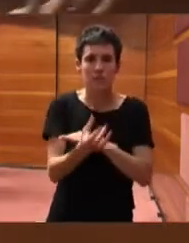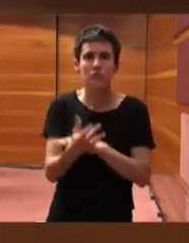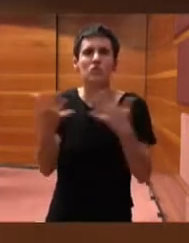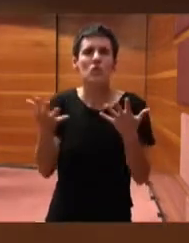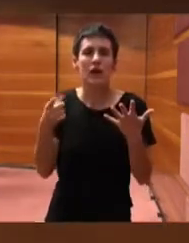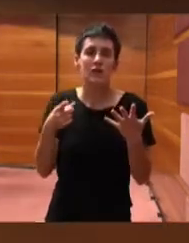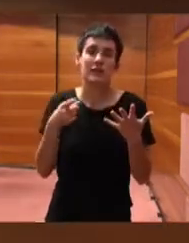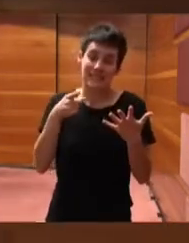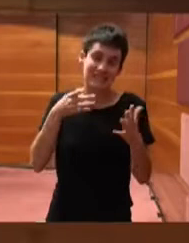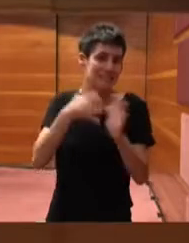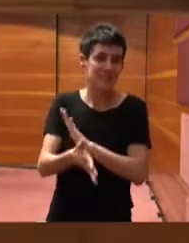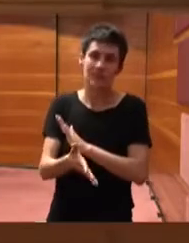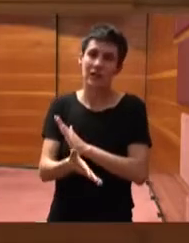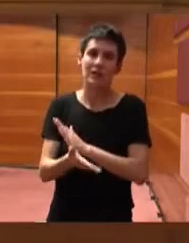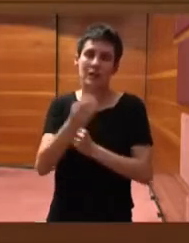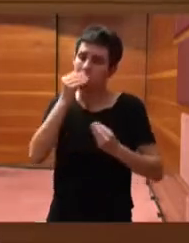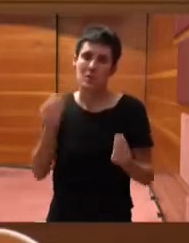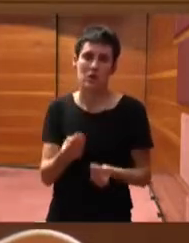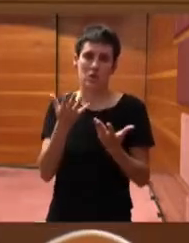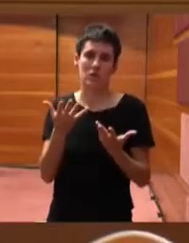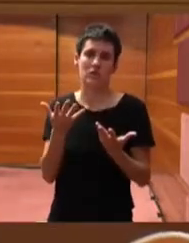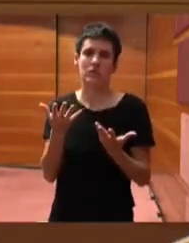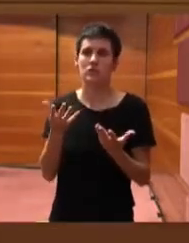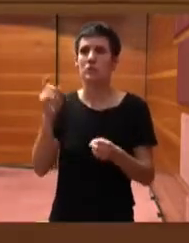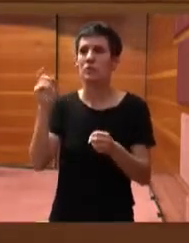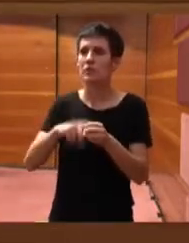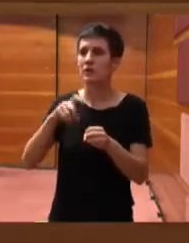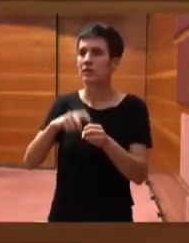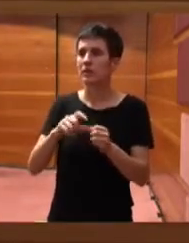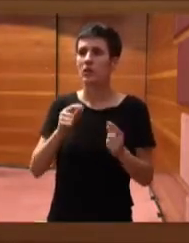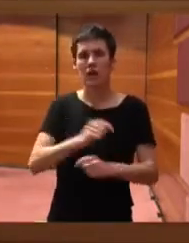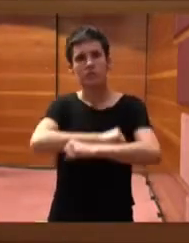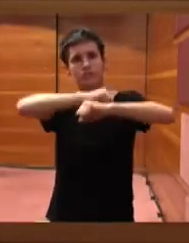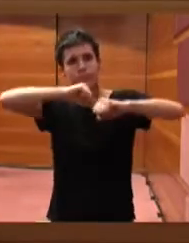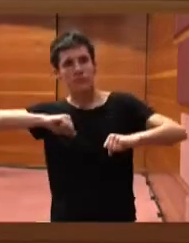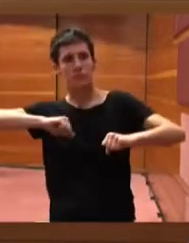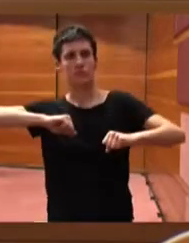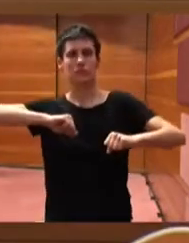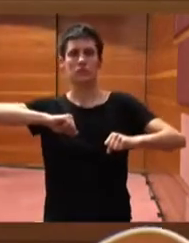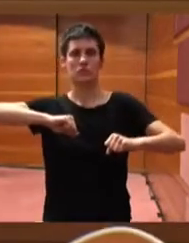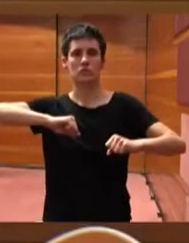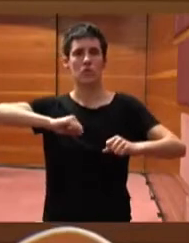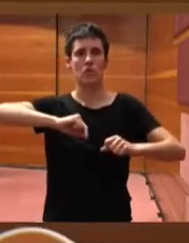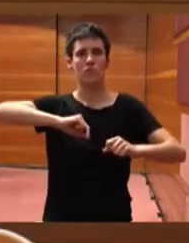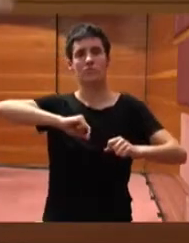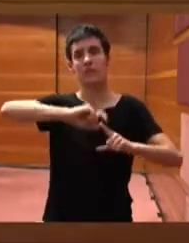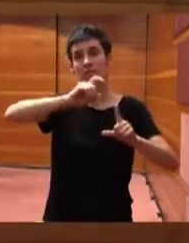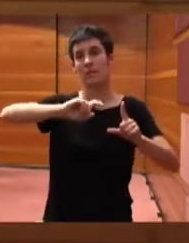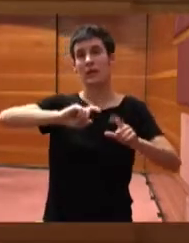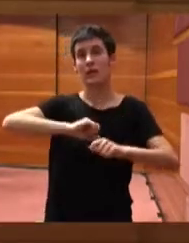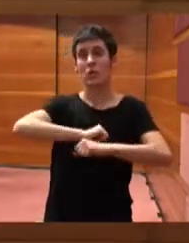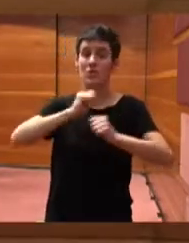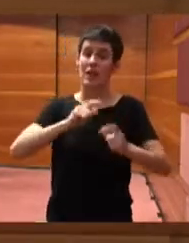política. Con lo cual también la participación tiene un enganche muy importante. La participación refuerza los lazos entre los ciudadanos, refuerza el capital